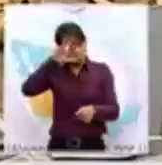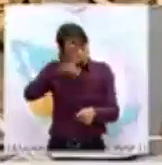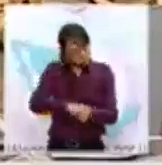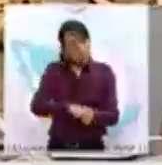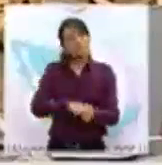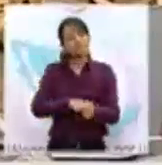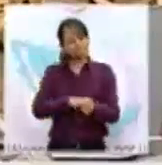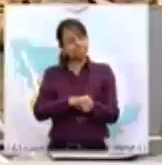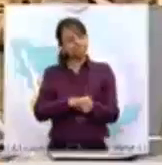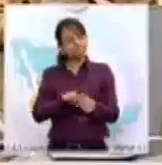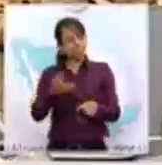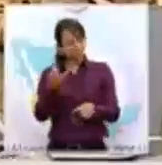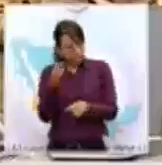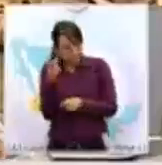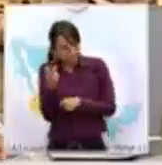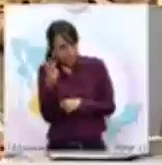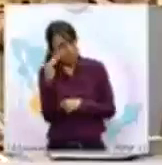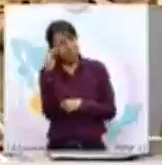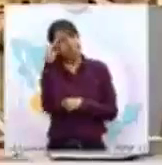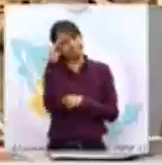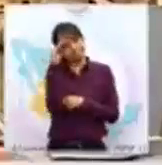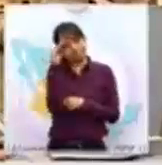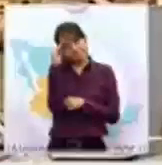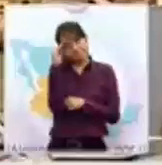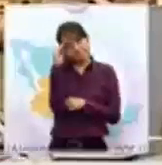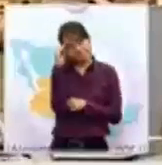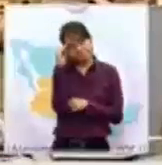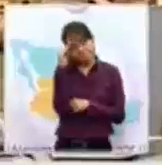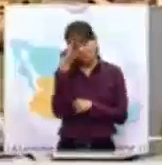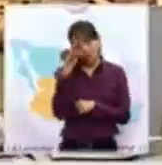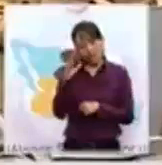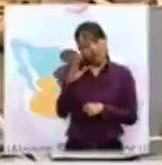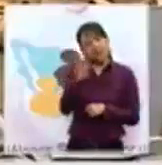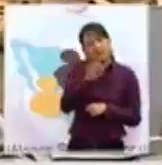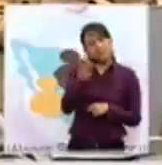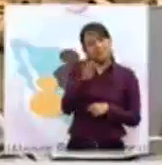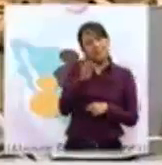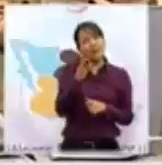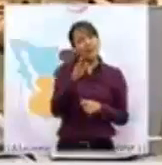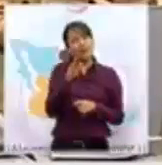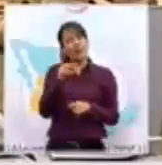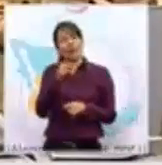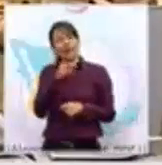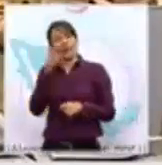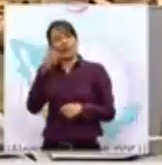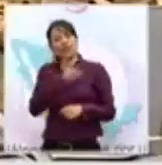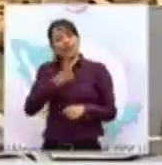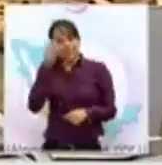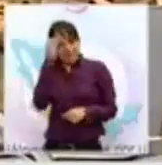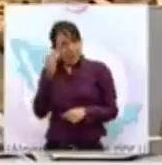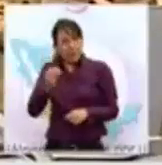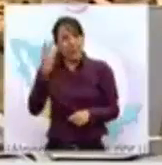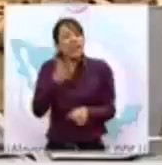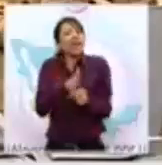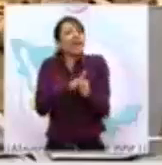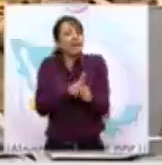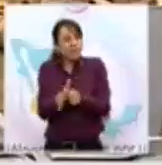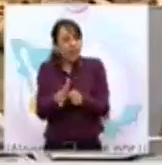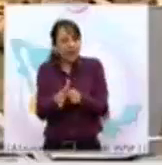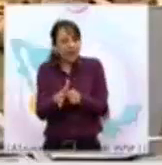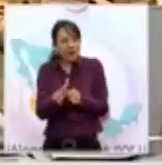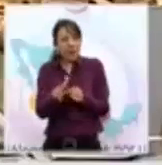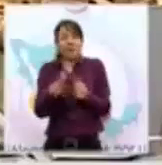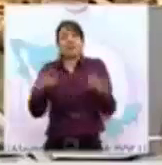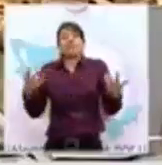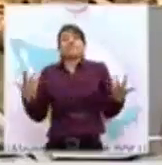abstraernos de reconocer como un elemento fundamental de falta de cohesión social